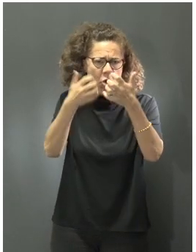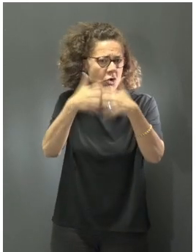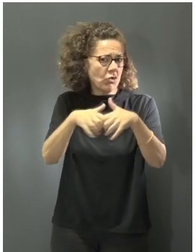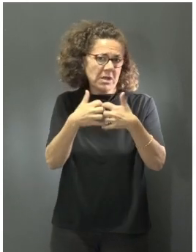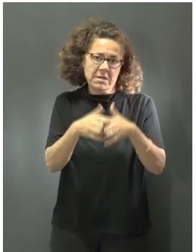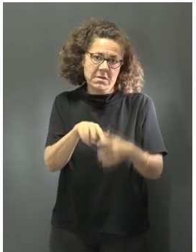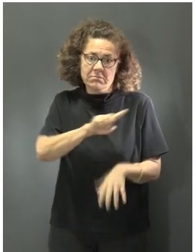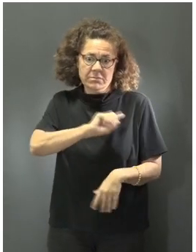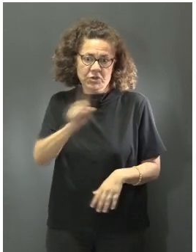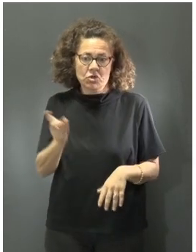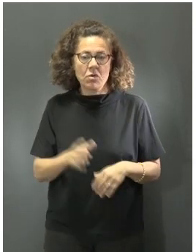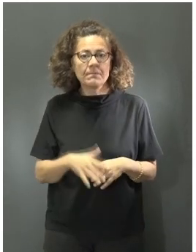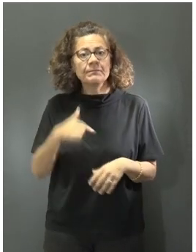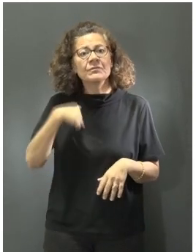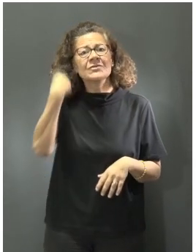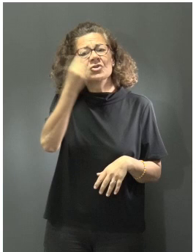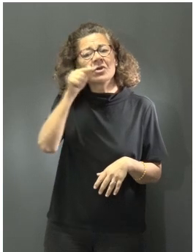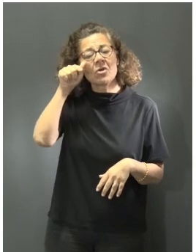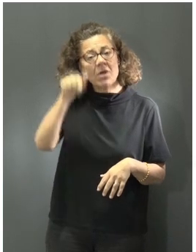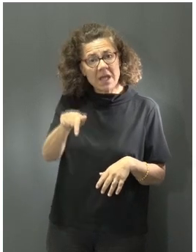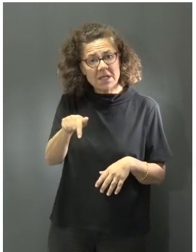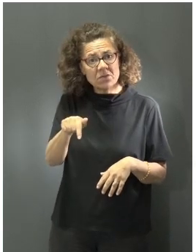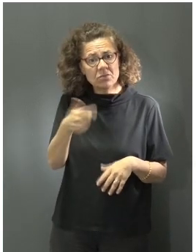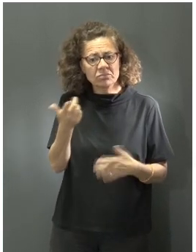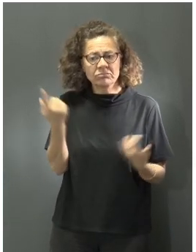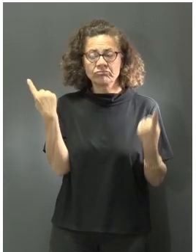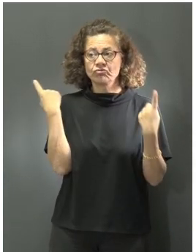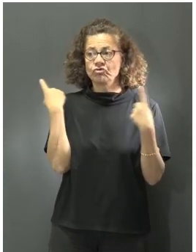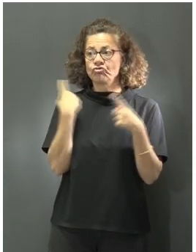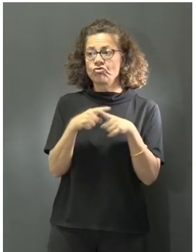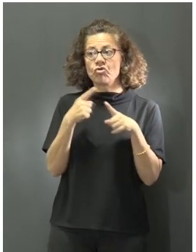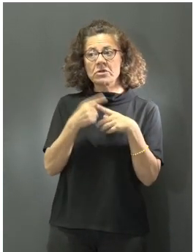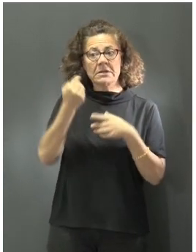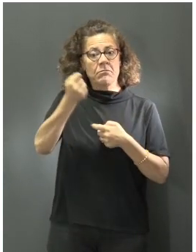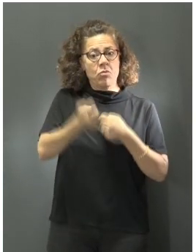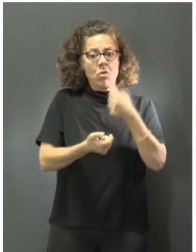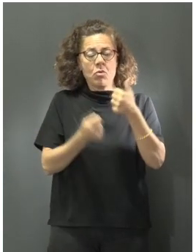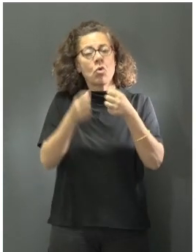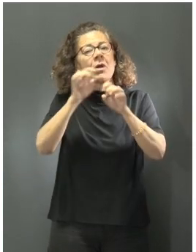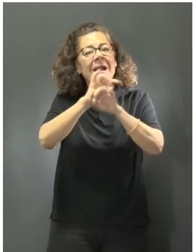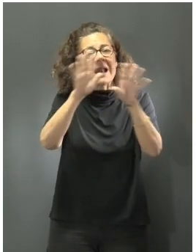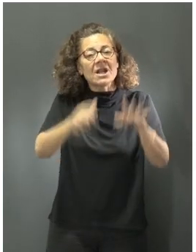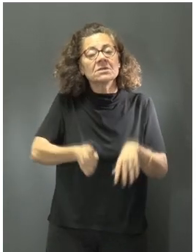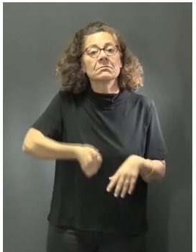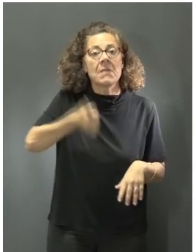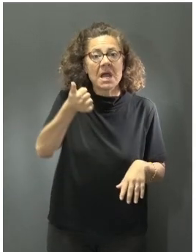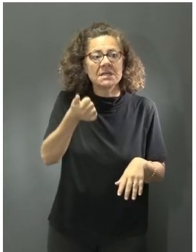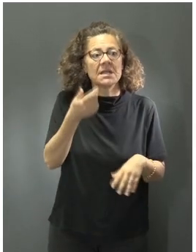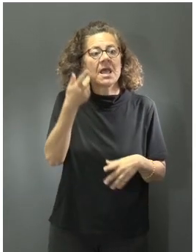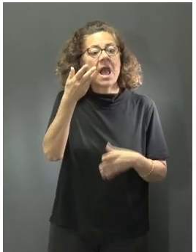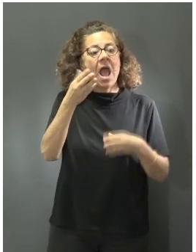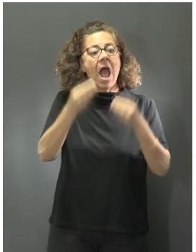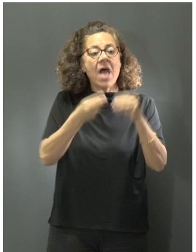no. Yo creo que eso son cosas que cada vez está más claro también cómo hay que actuar y cada vez está más claro que hay